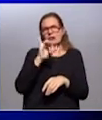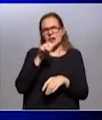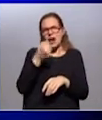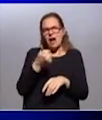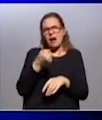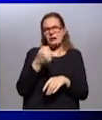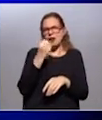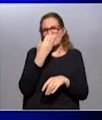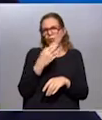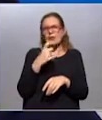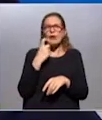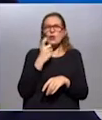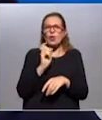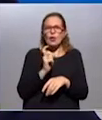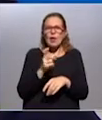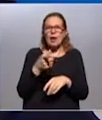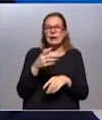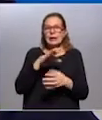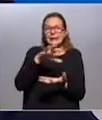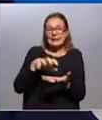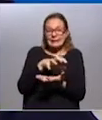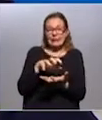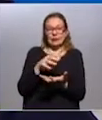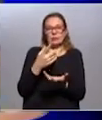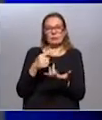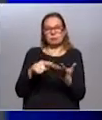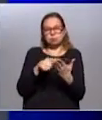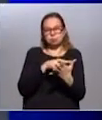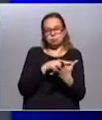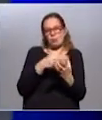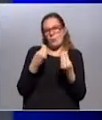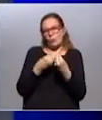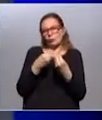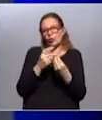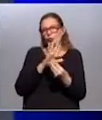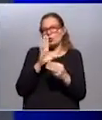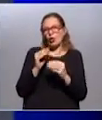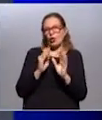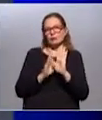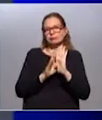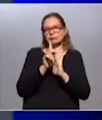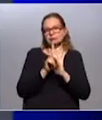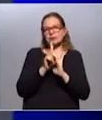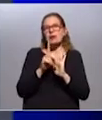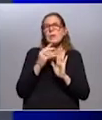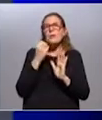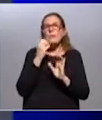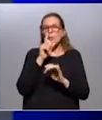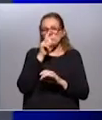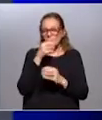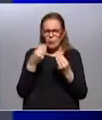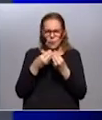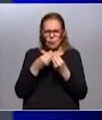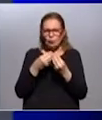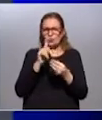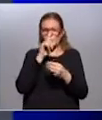chimeneas las flores de la colorada el cerro porque es el oeste no lo es todo lo este de mantenido tuve mucho motor